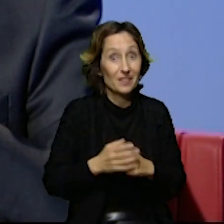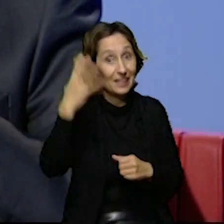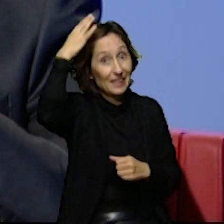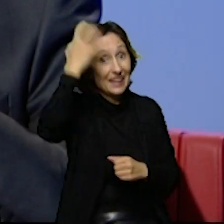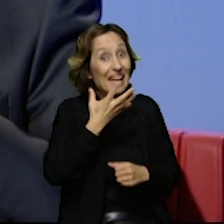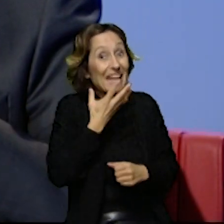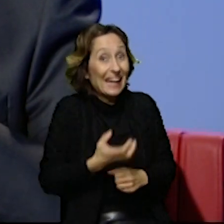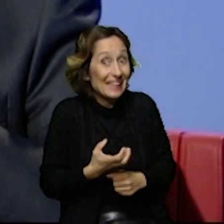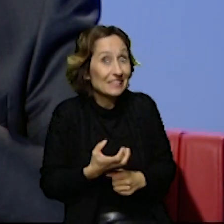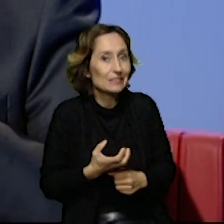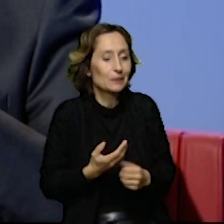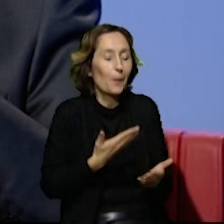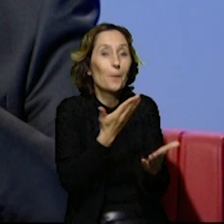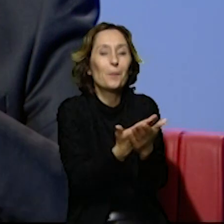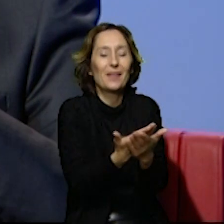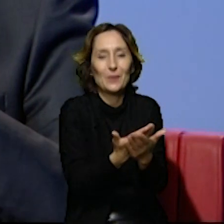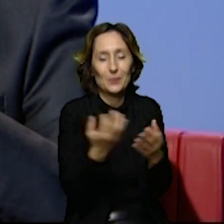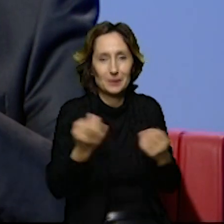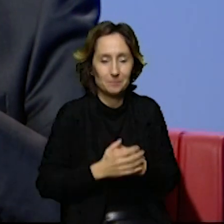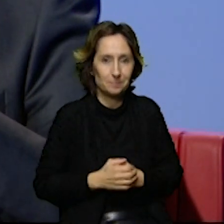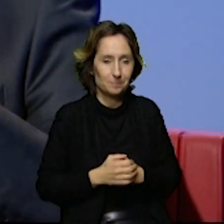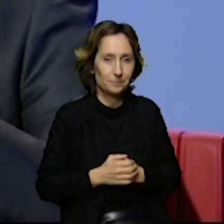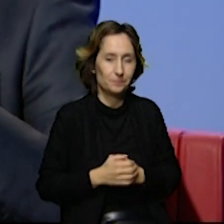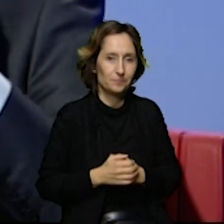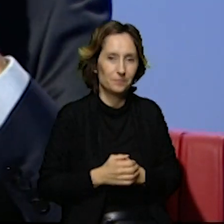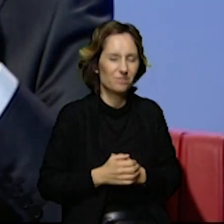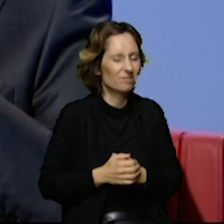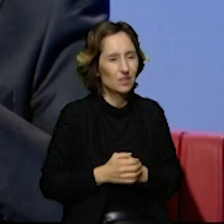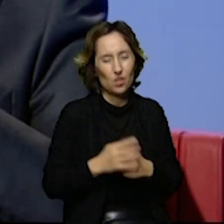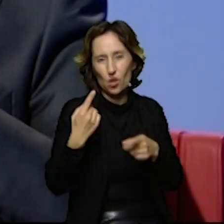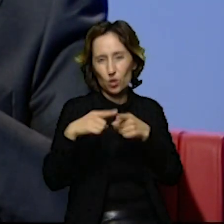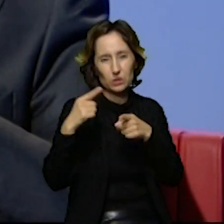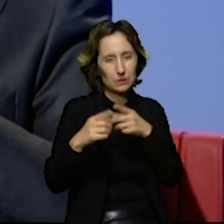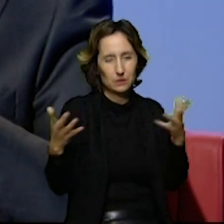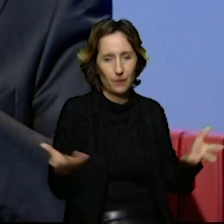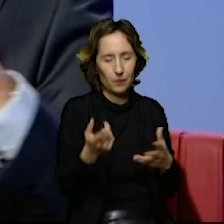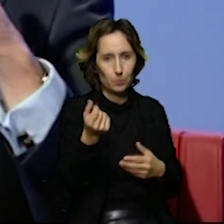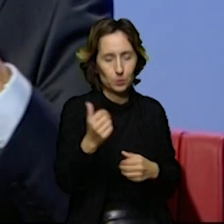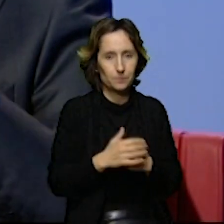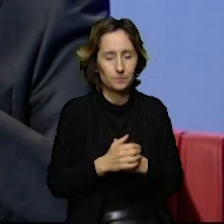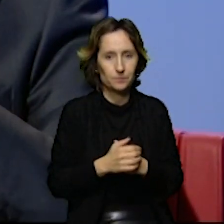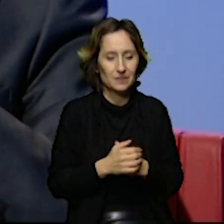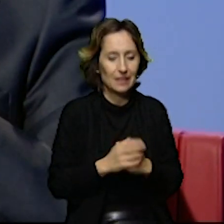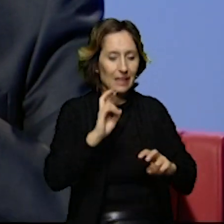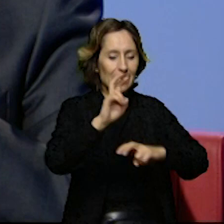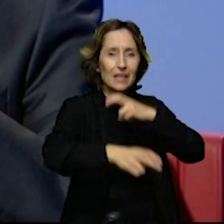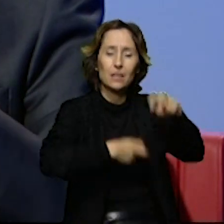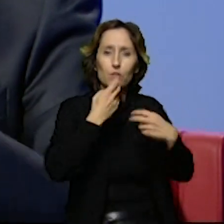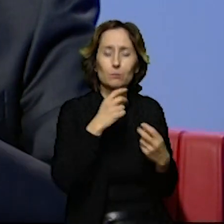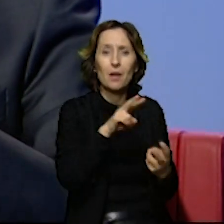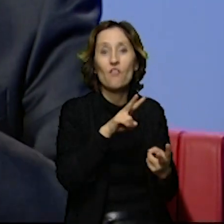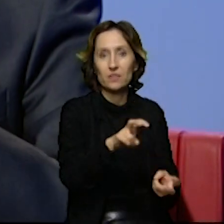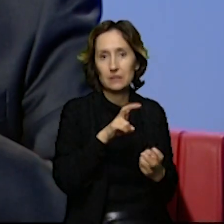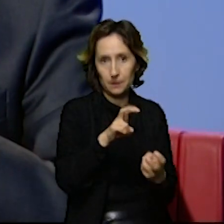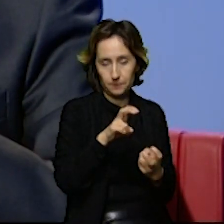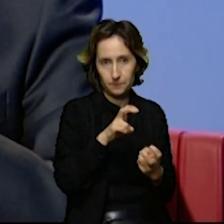Magos la haría en la siguiente, definiendo pocas cosas. En primer lugar, una reforma fiscal para